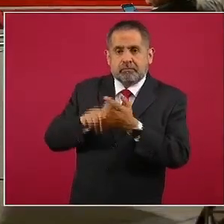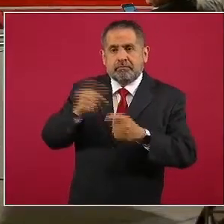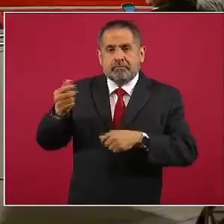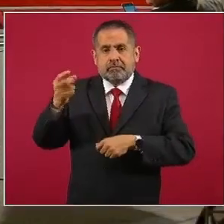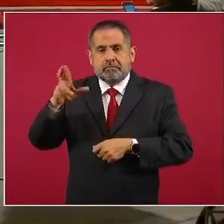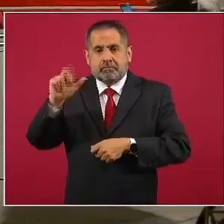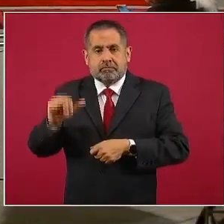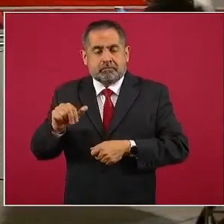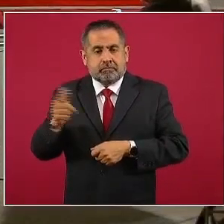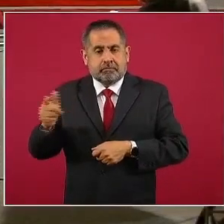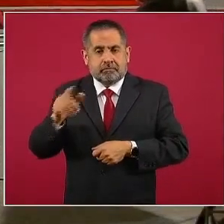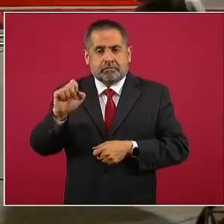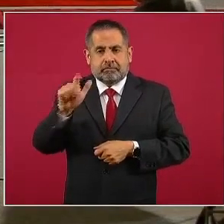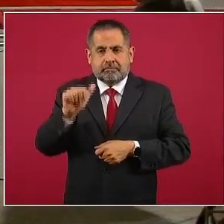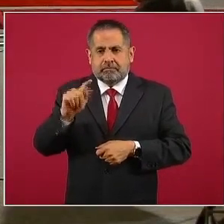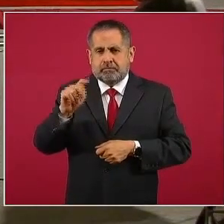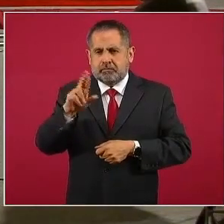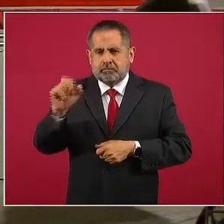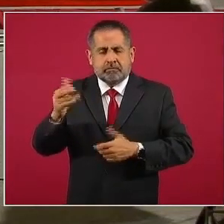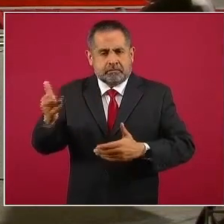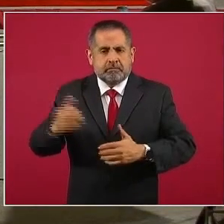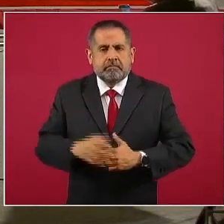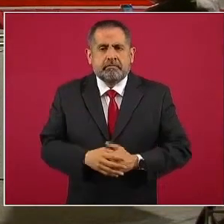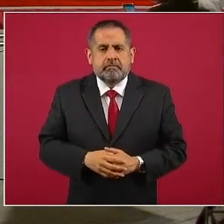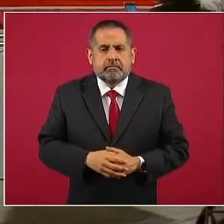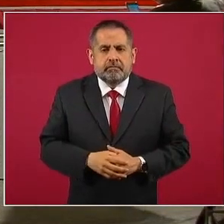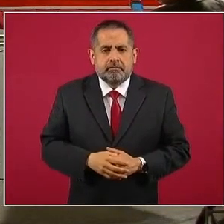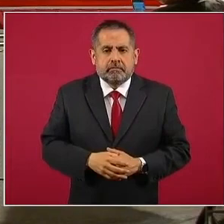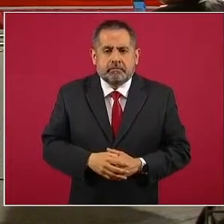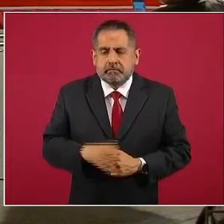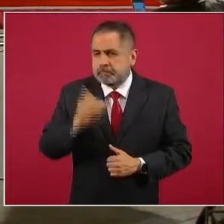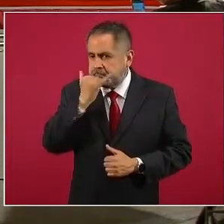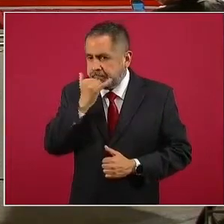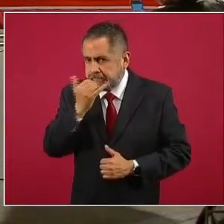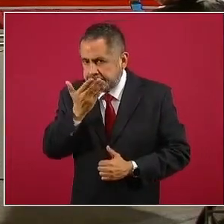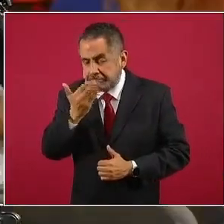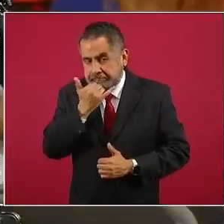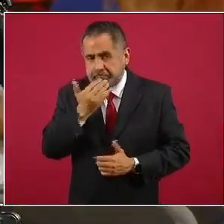doctora es Alexia de la Torre. Sí, Alexia de la Torre. Gracias, disculpe.